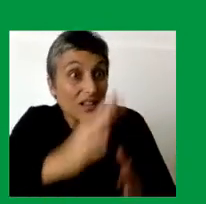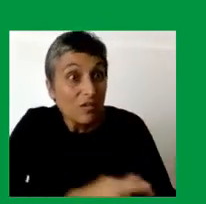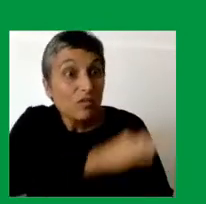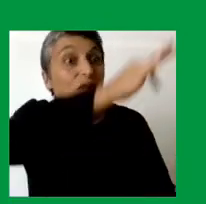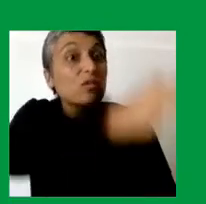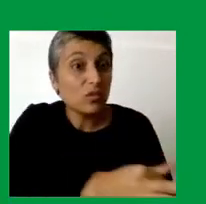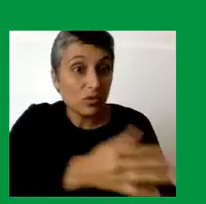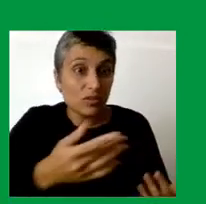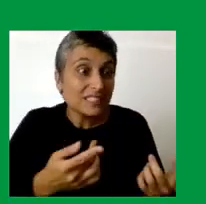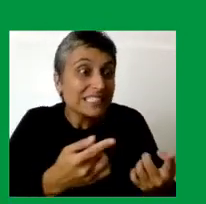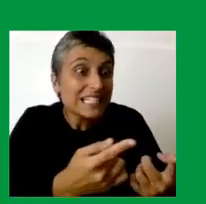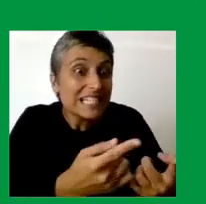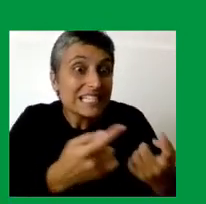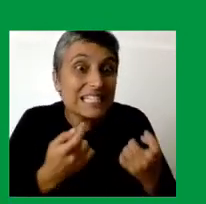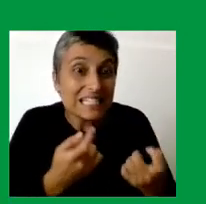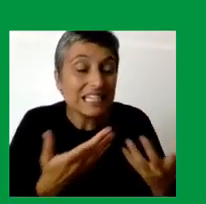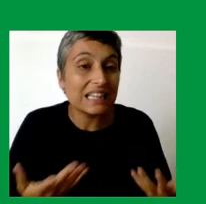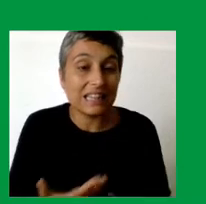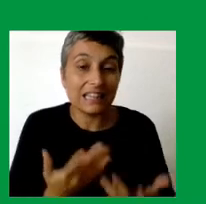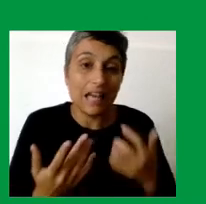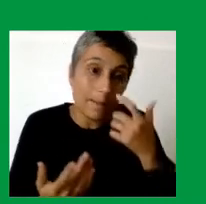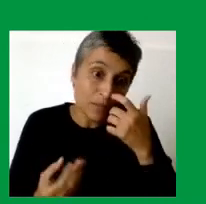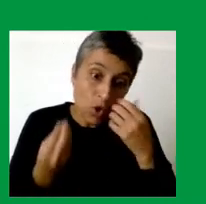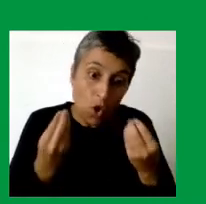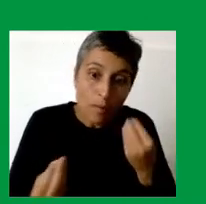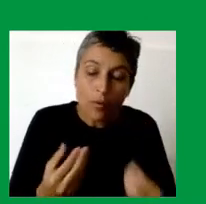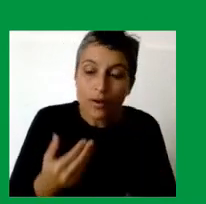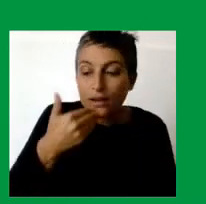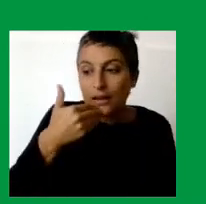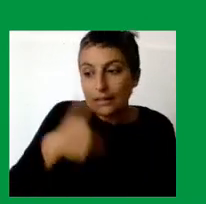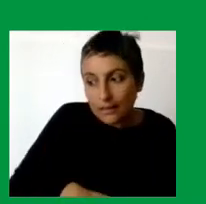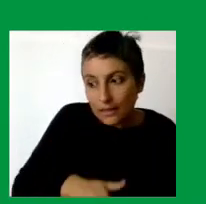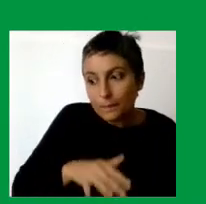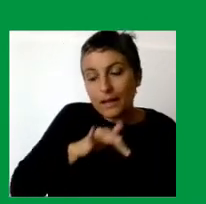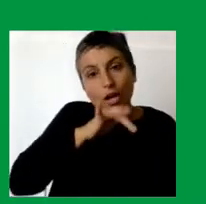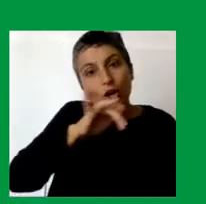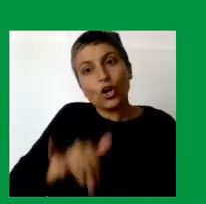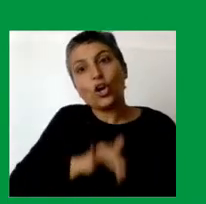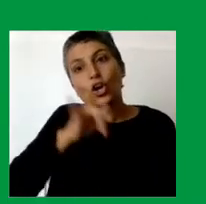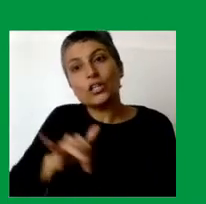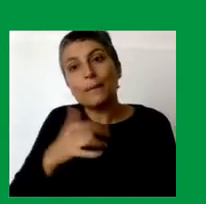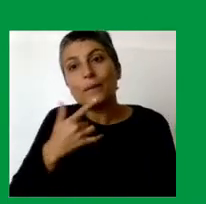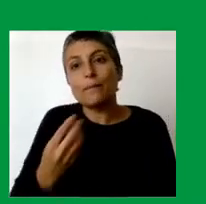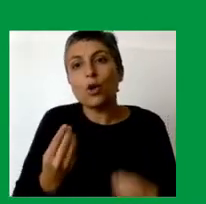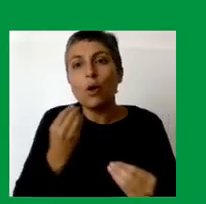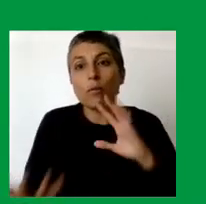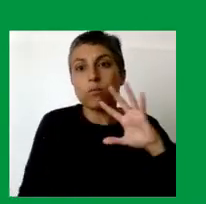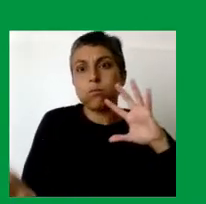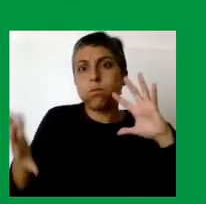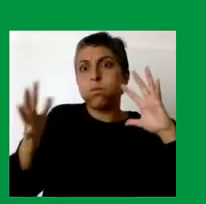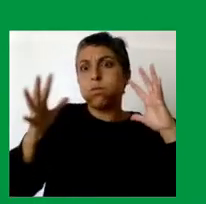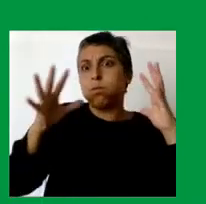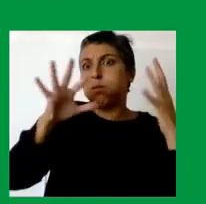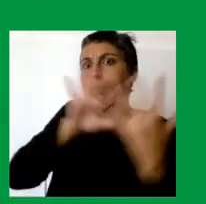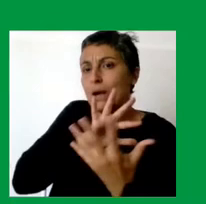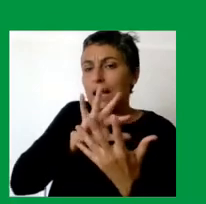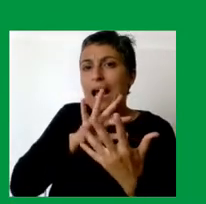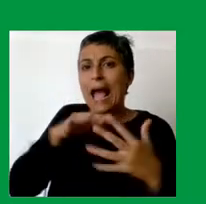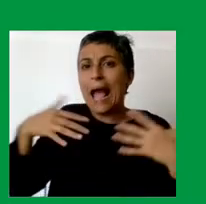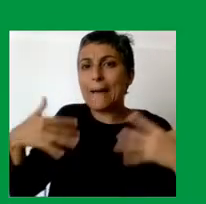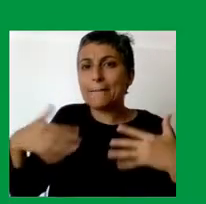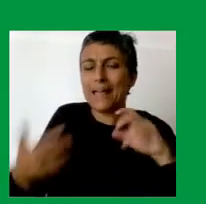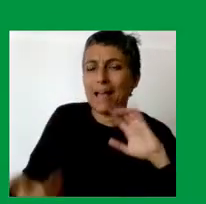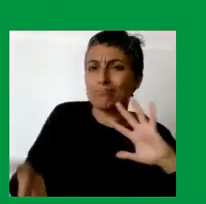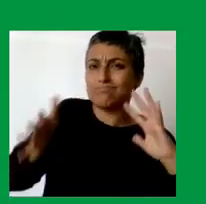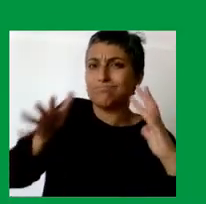necesitan tener estas narrativas para contar, por ejemplo, digo, la aceleración del cambio climático es